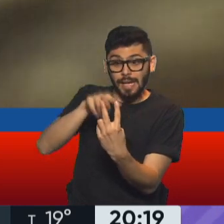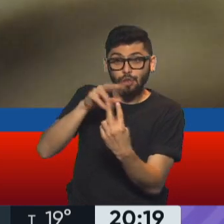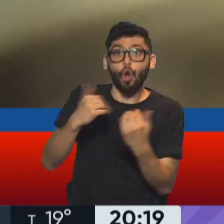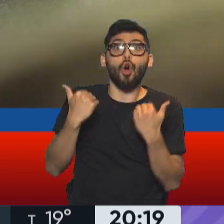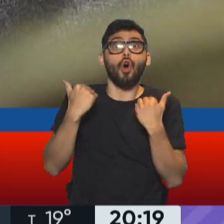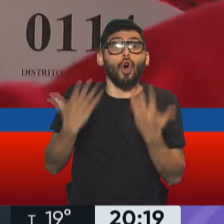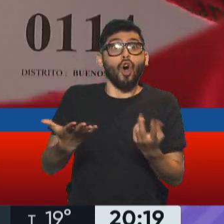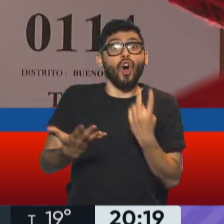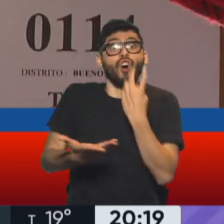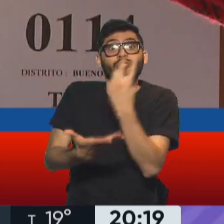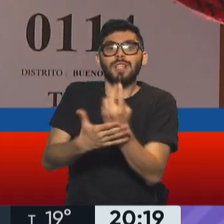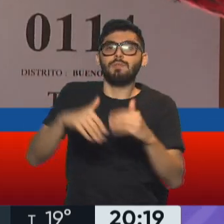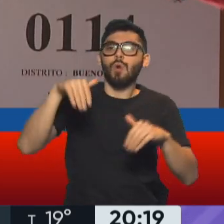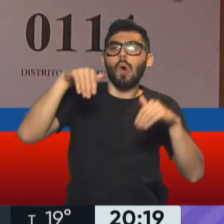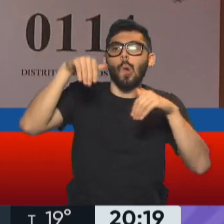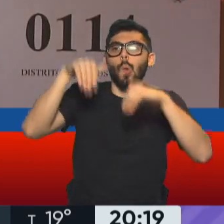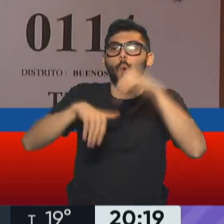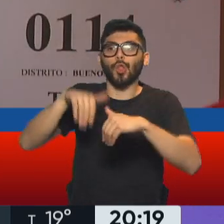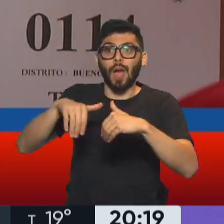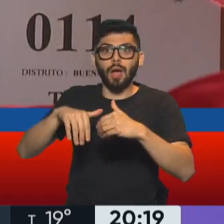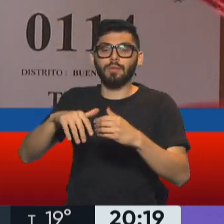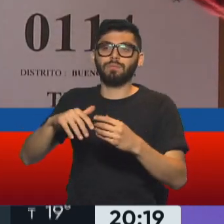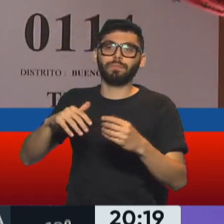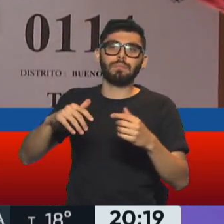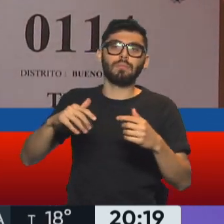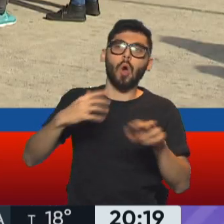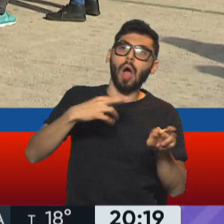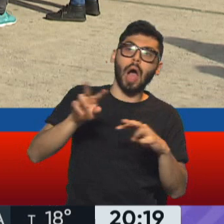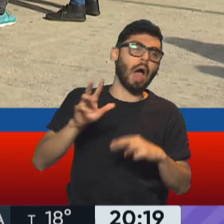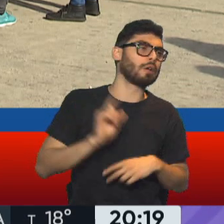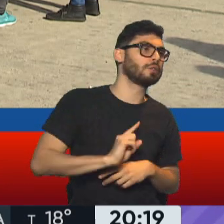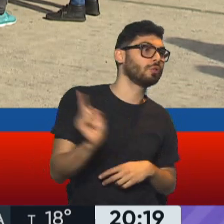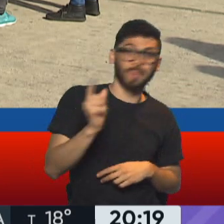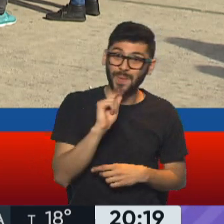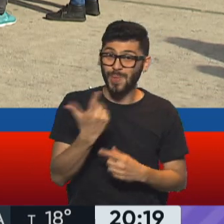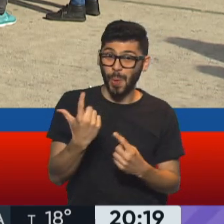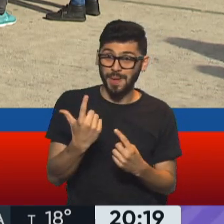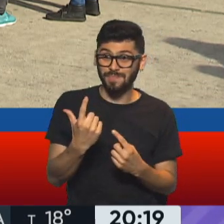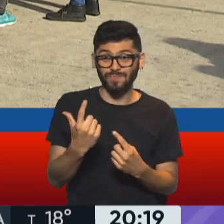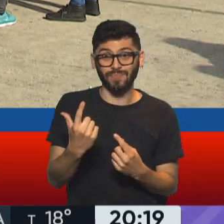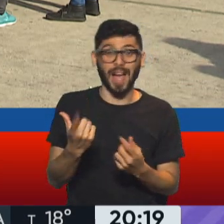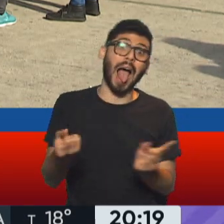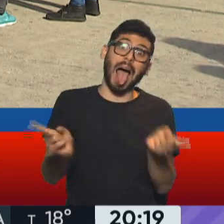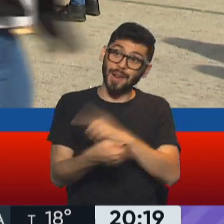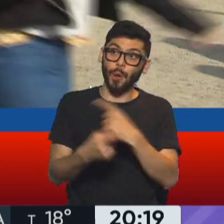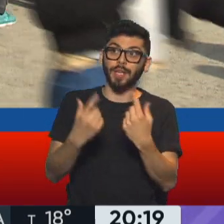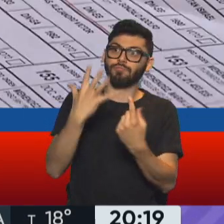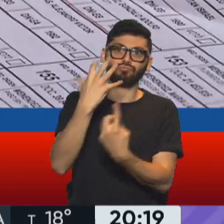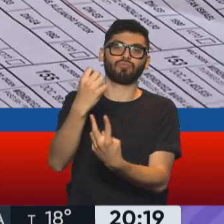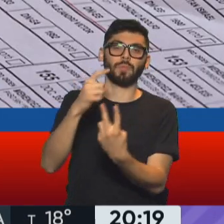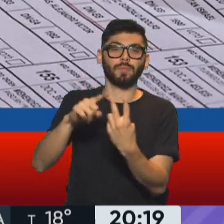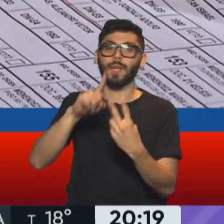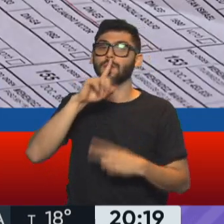candidatos. Más bien creo que se van a ganar votos. Y Victoria Tolosa Paz hizo en una durísima